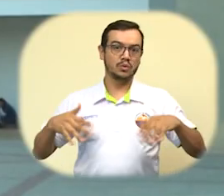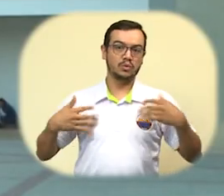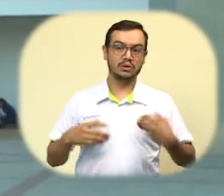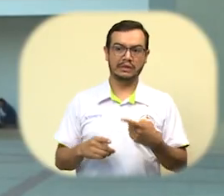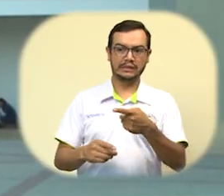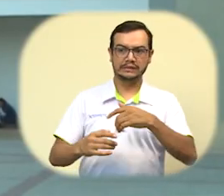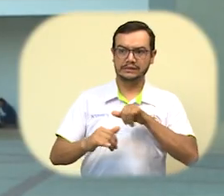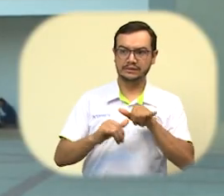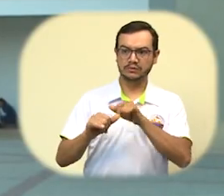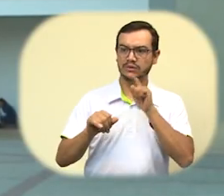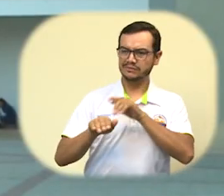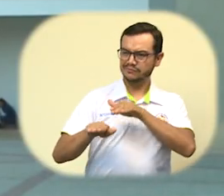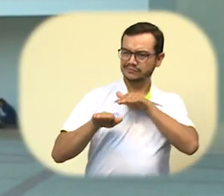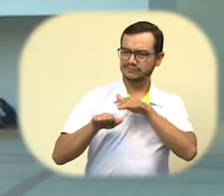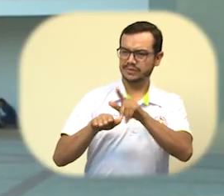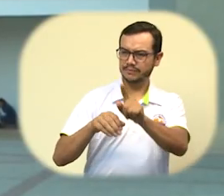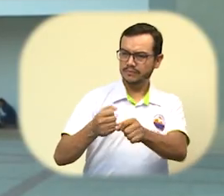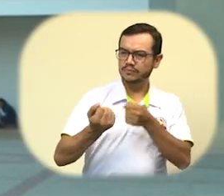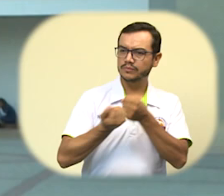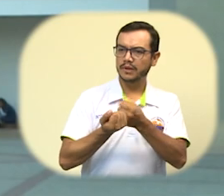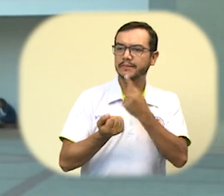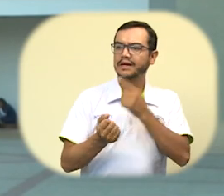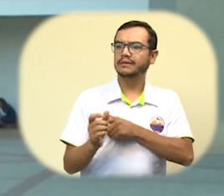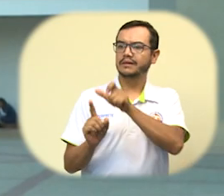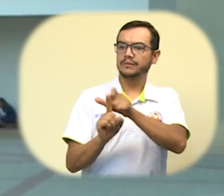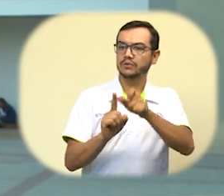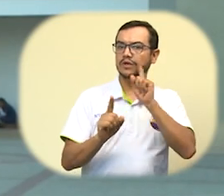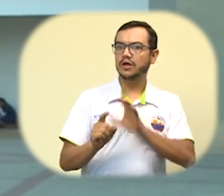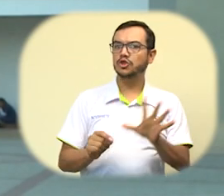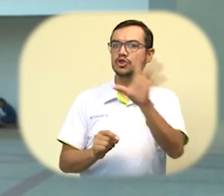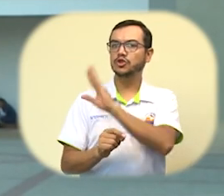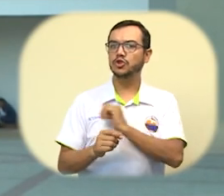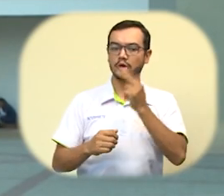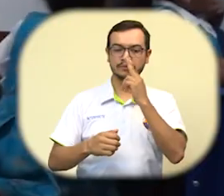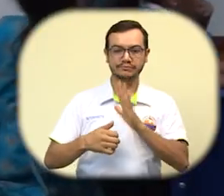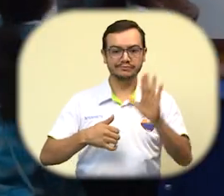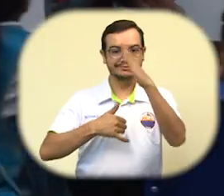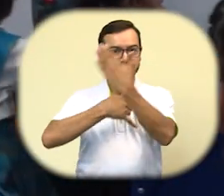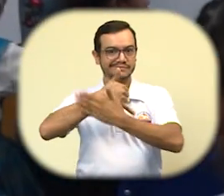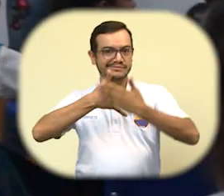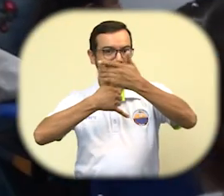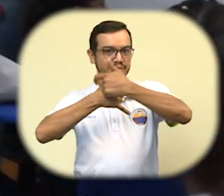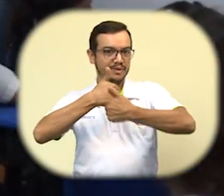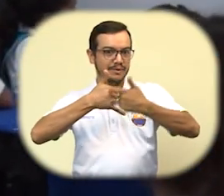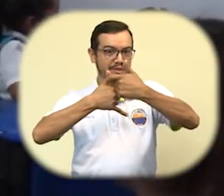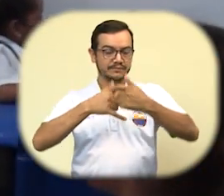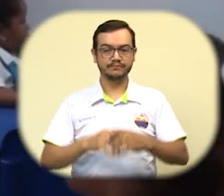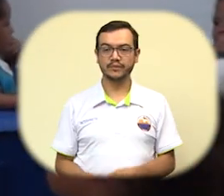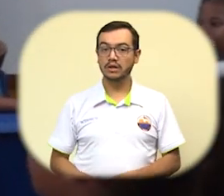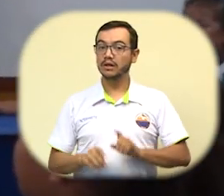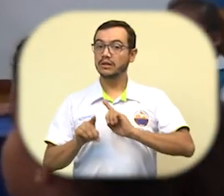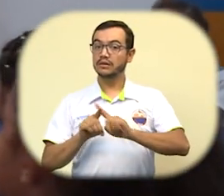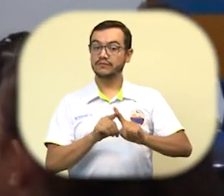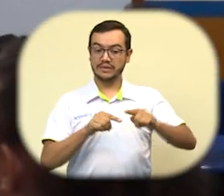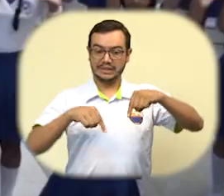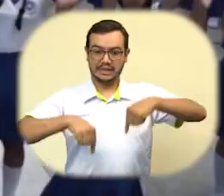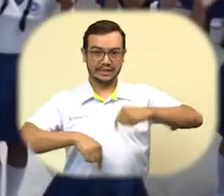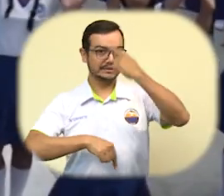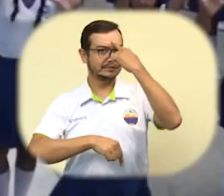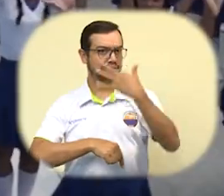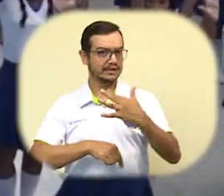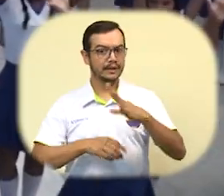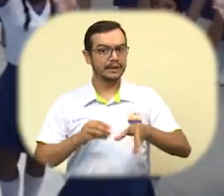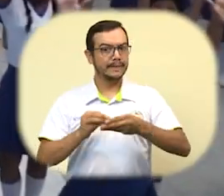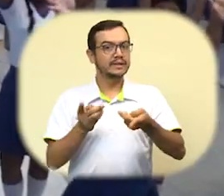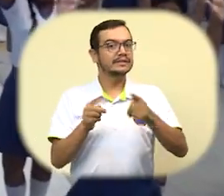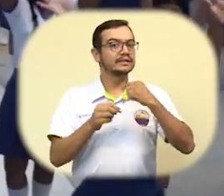gama de programas será una plataforma de formación profesional para personas de todo el país. Diferentes representantes de la comunidad académica de Santa